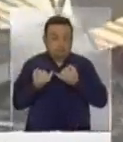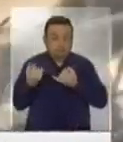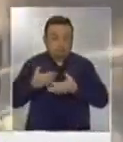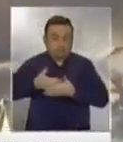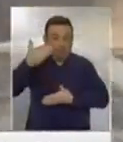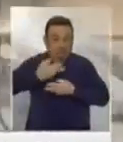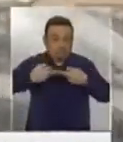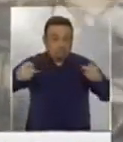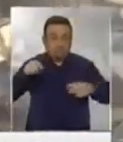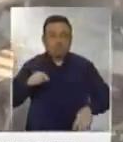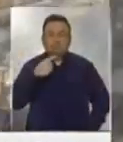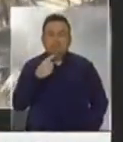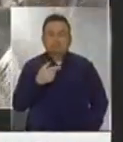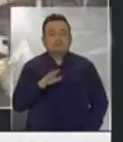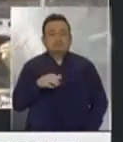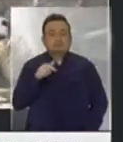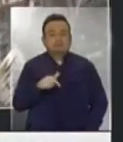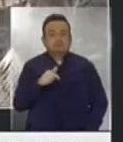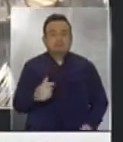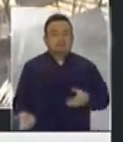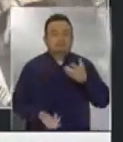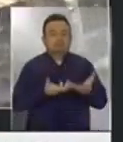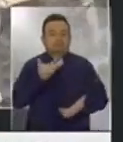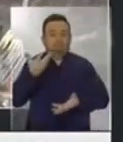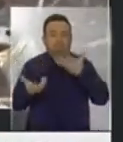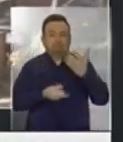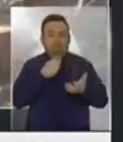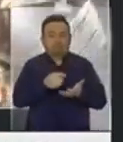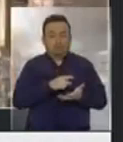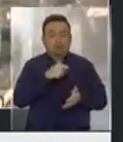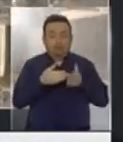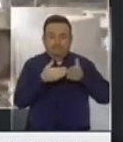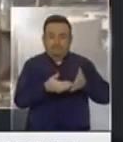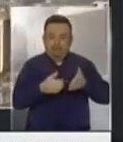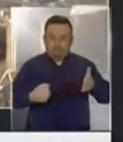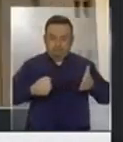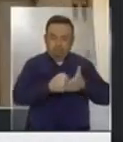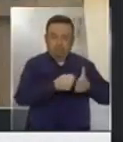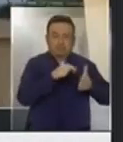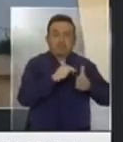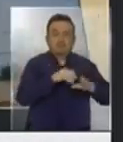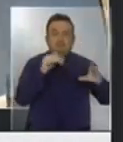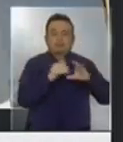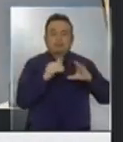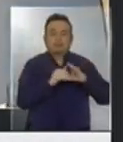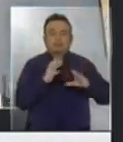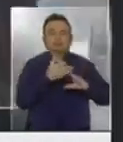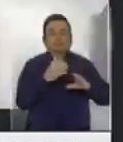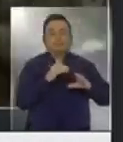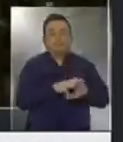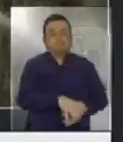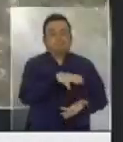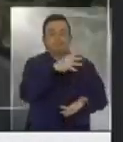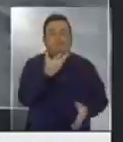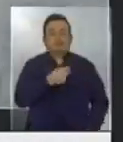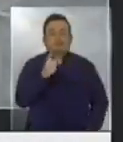prensa, se tratarían entonces de un incendio en este puerto, en un depósito de un silo de trigo. Las